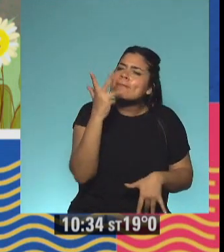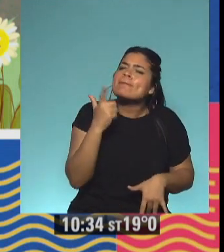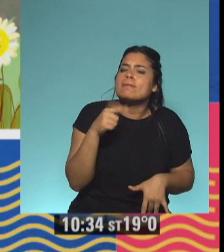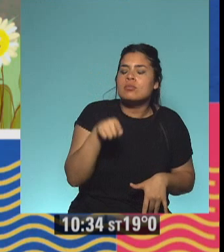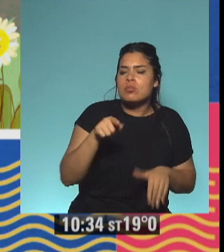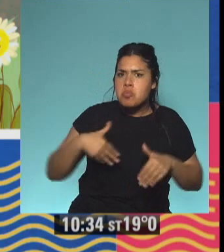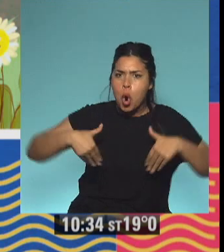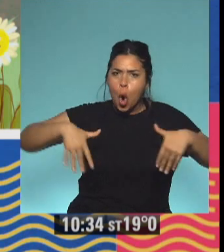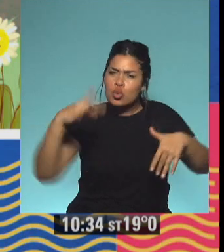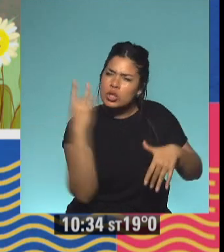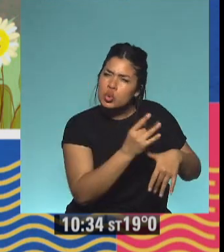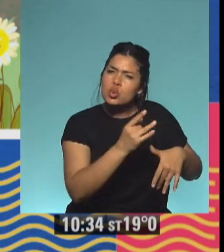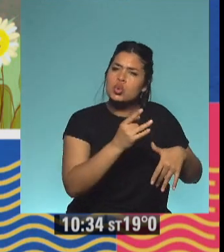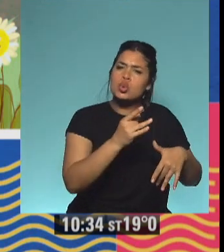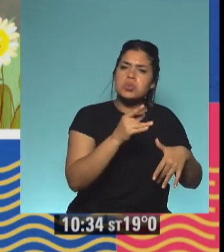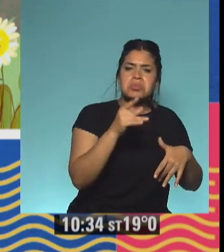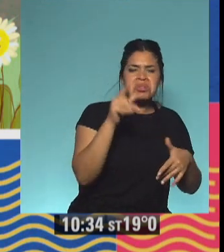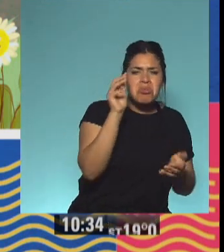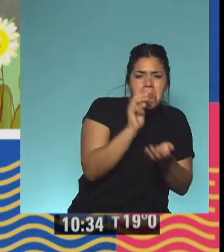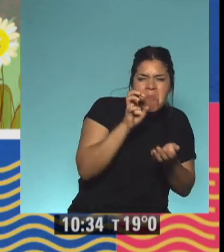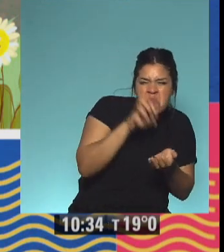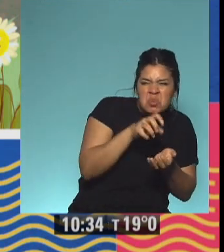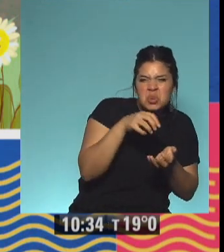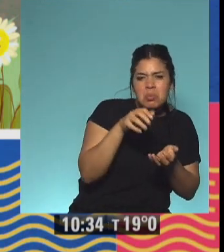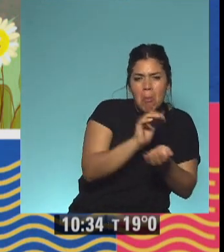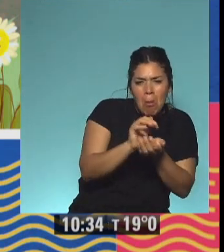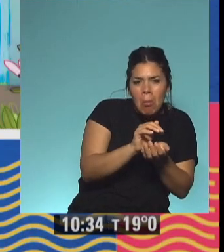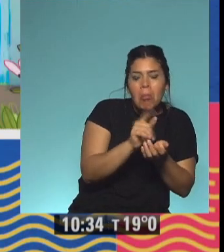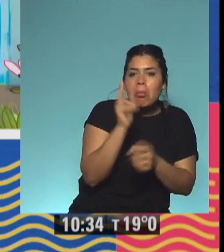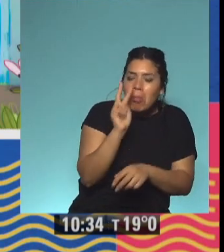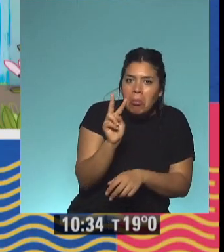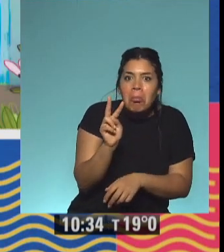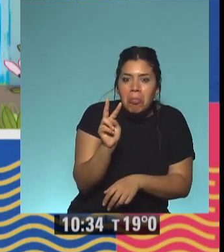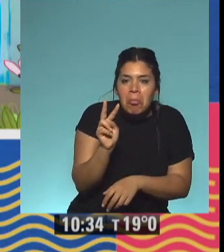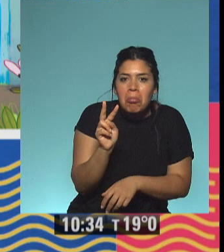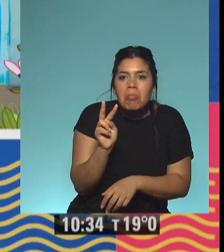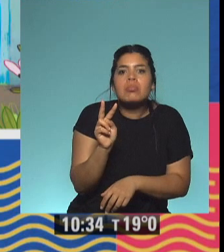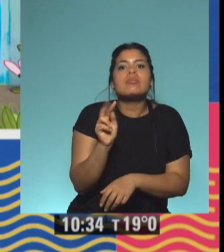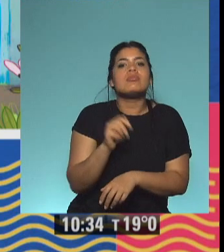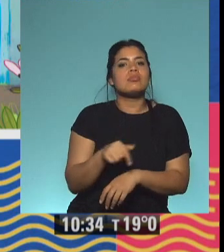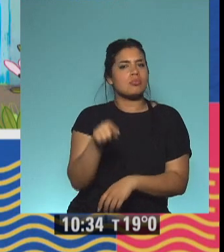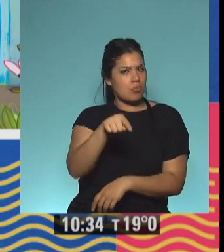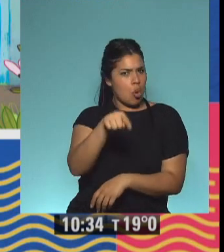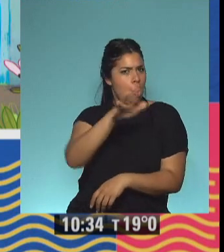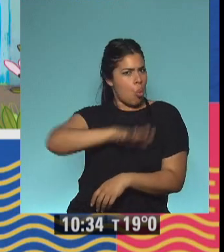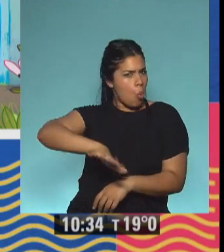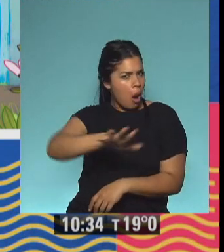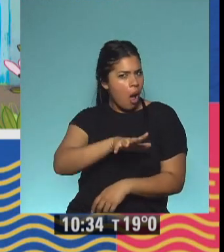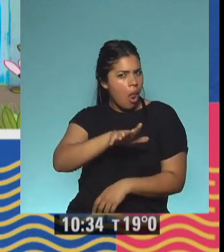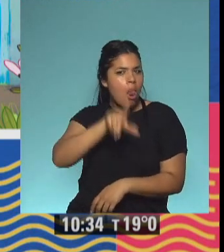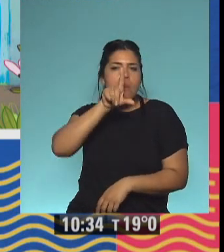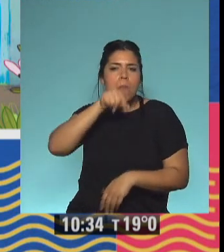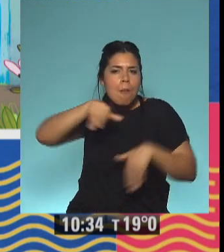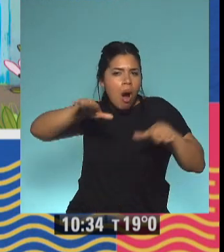azul, el bicho pelota, en ese lugar que conoció. Sí. En este lugar, pájaro amarillo se quedó a